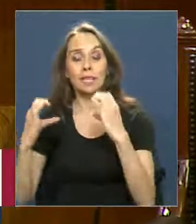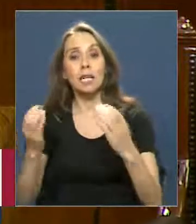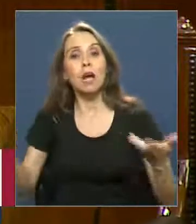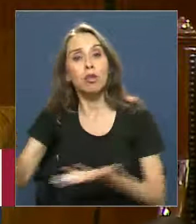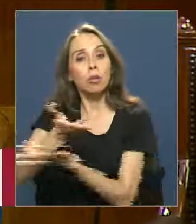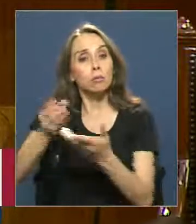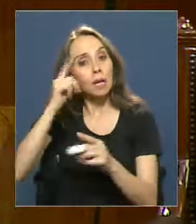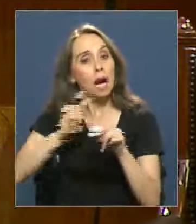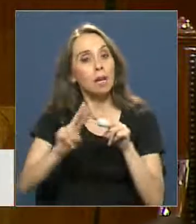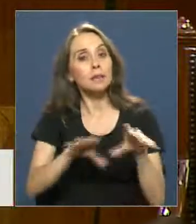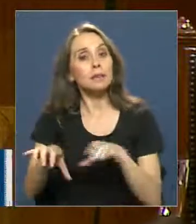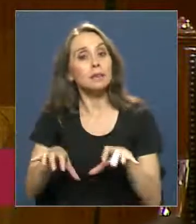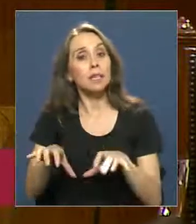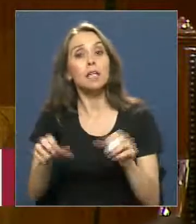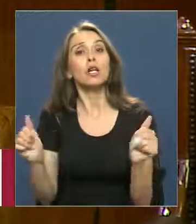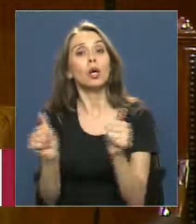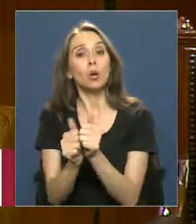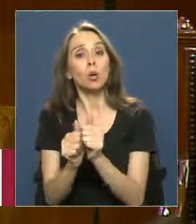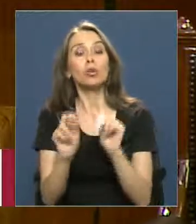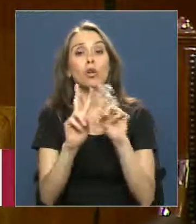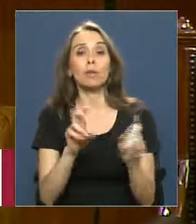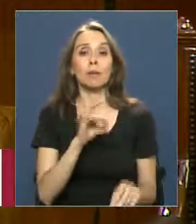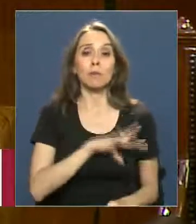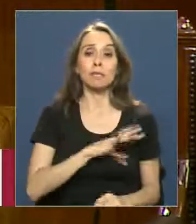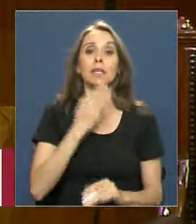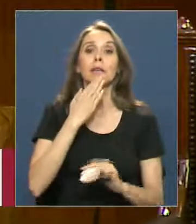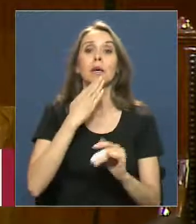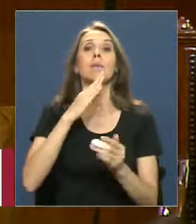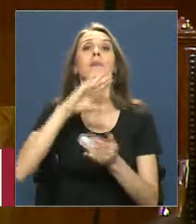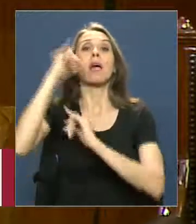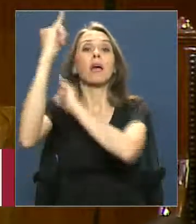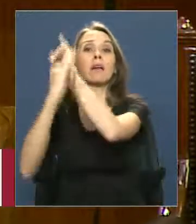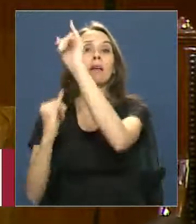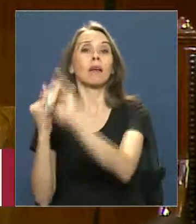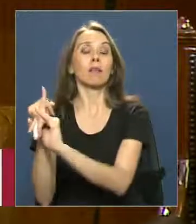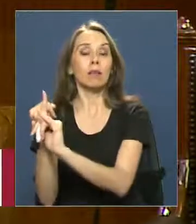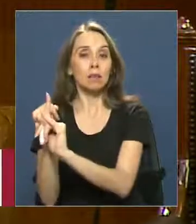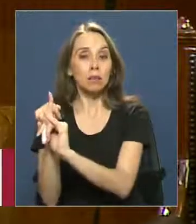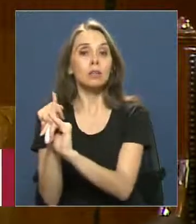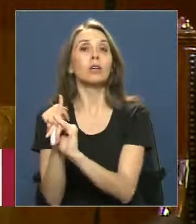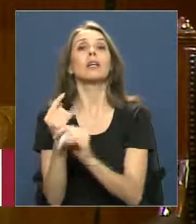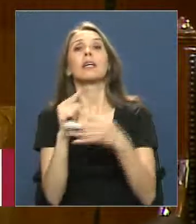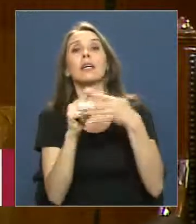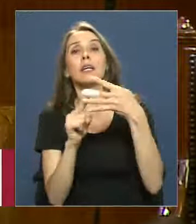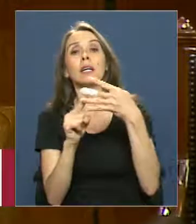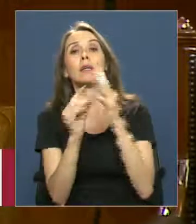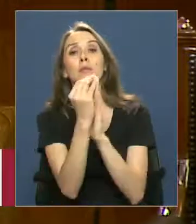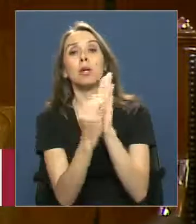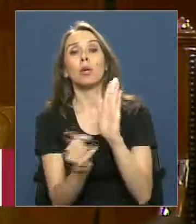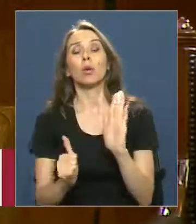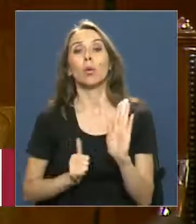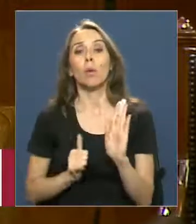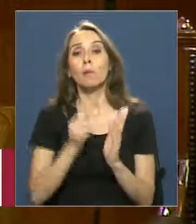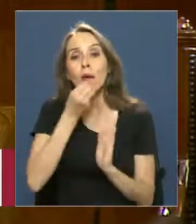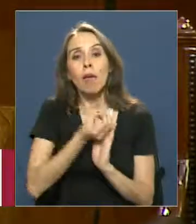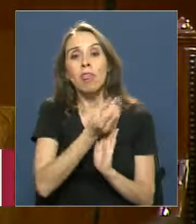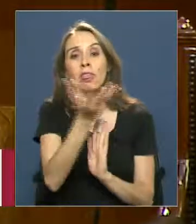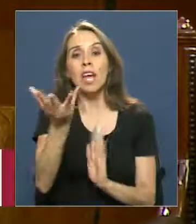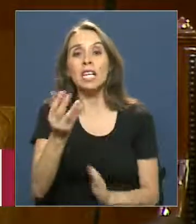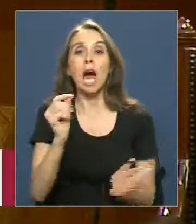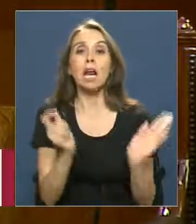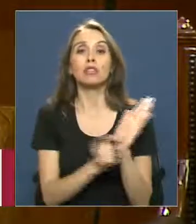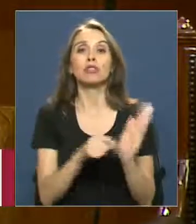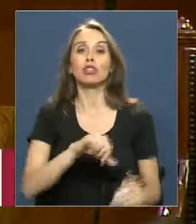conjuntas en el ámbito nacional e internacional, tendientes a materializar los postulados establecidos en la Declaración de